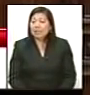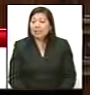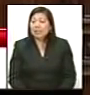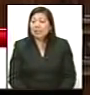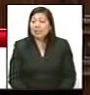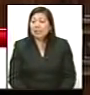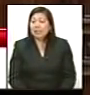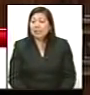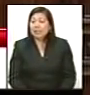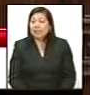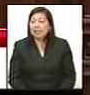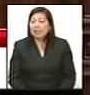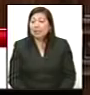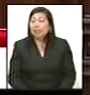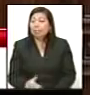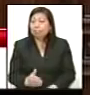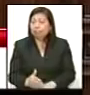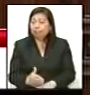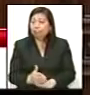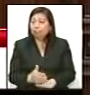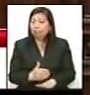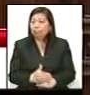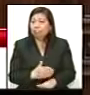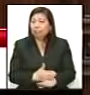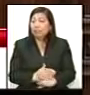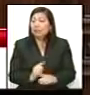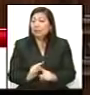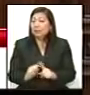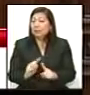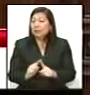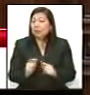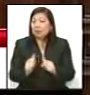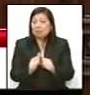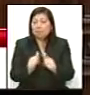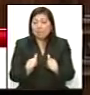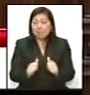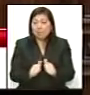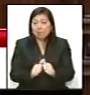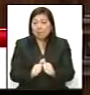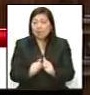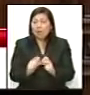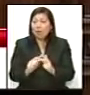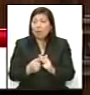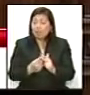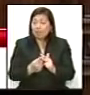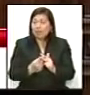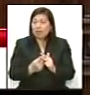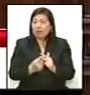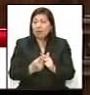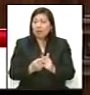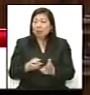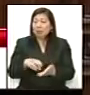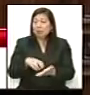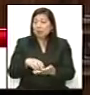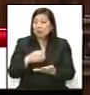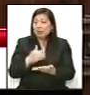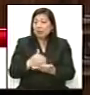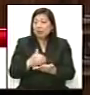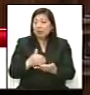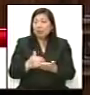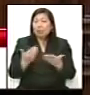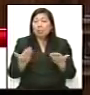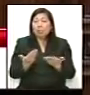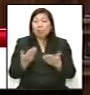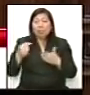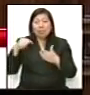todos estos proyectos desarrollan, a diferencia del modelo original de concesión, unas cláusulas donde hay